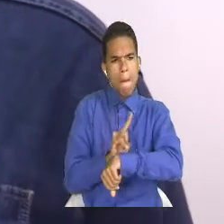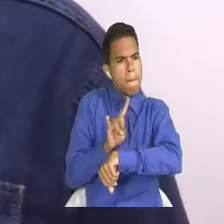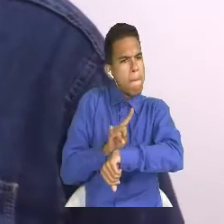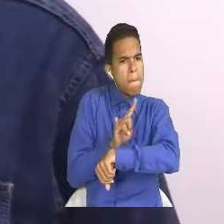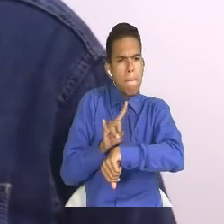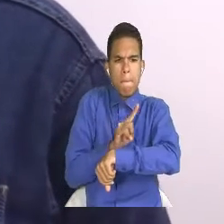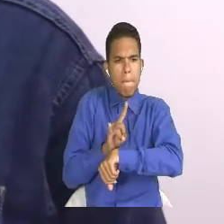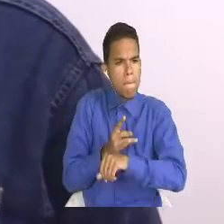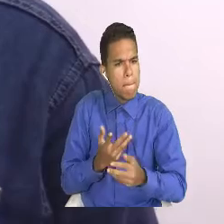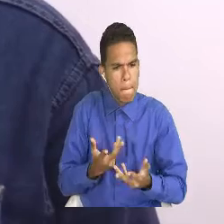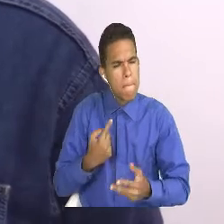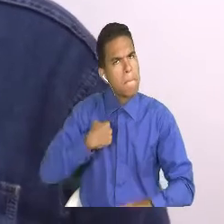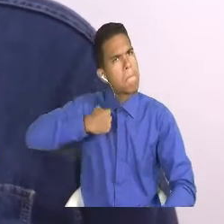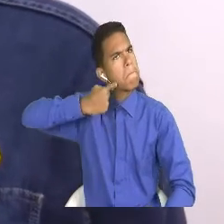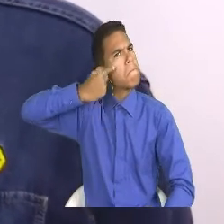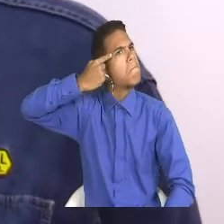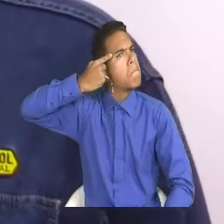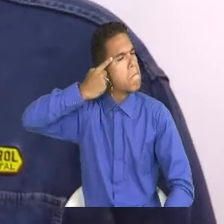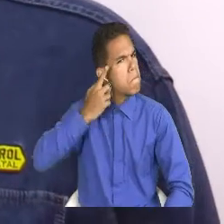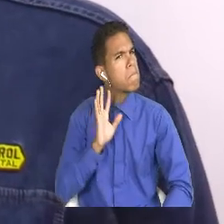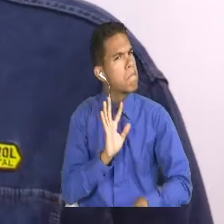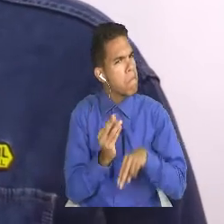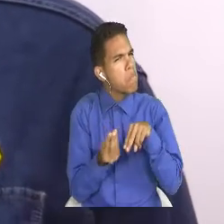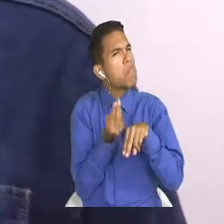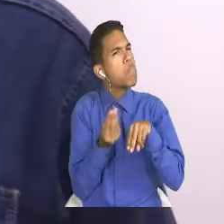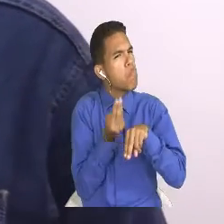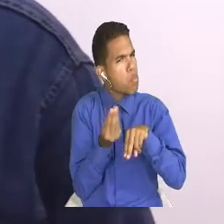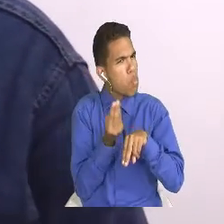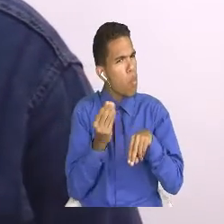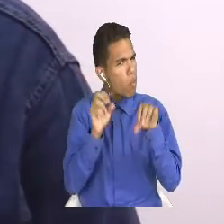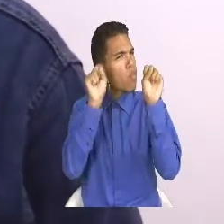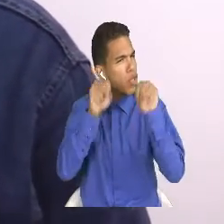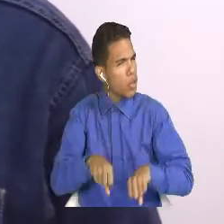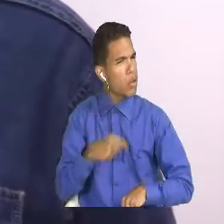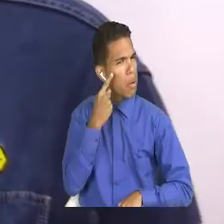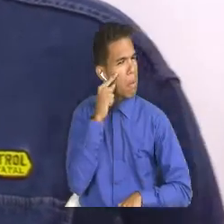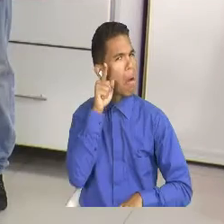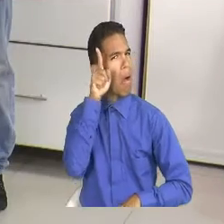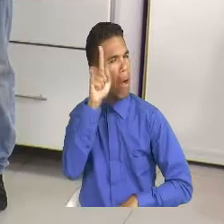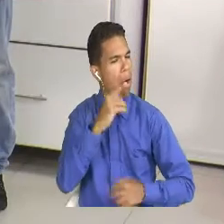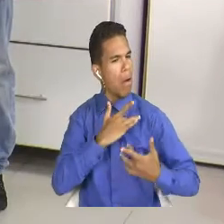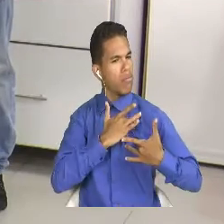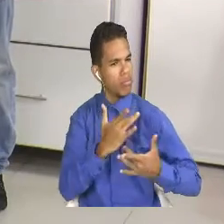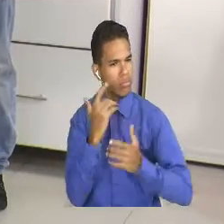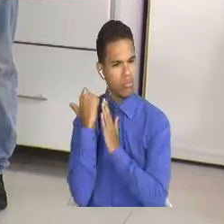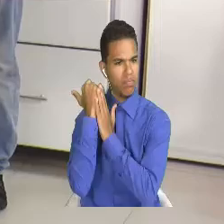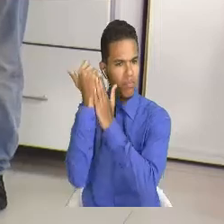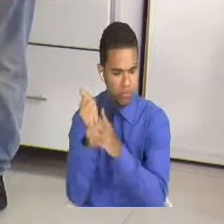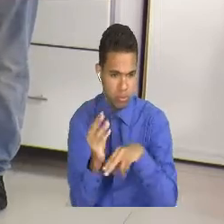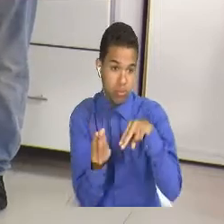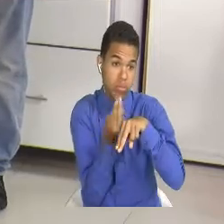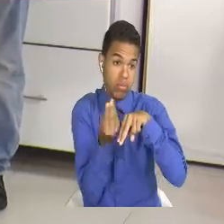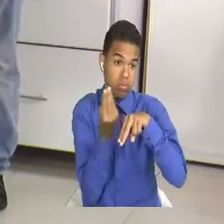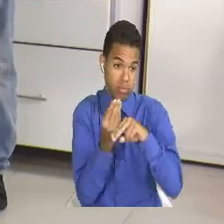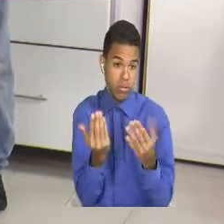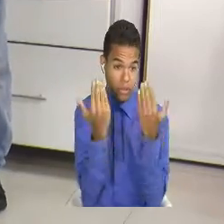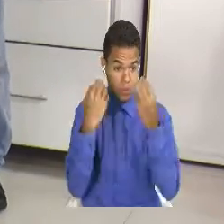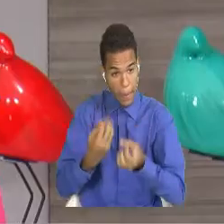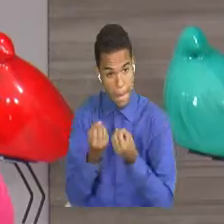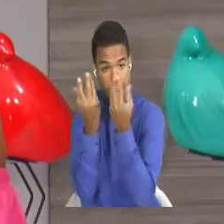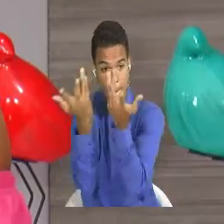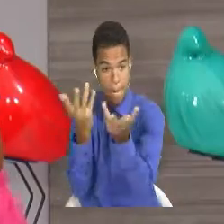allá servirían de mucha ayuda para estos hermanos de Mocoa Putumayo. Ok, ya saben ustedes, queridos televidentes, a don Javier, a